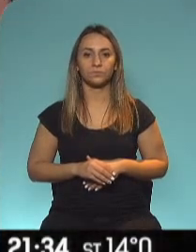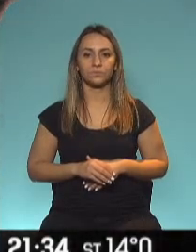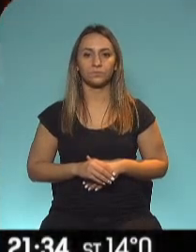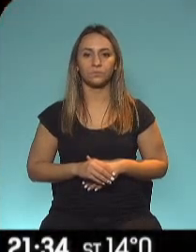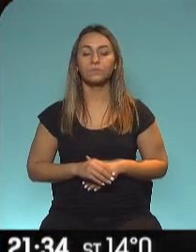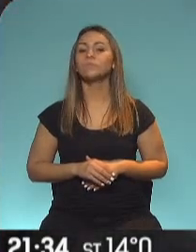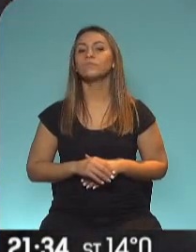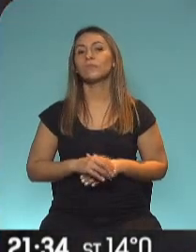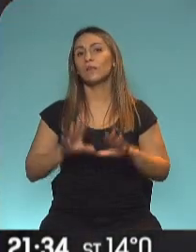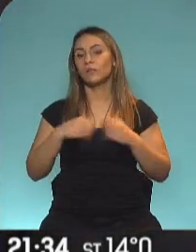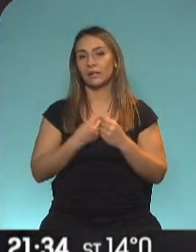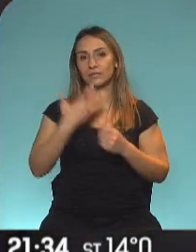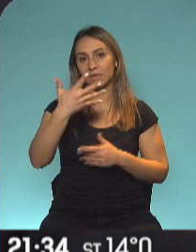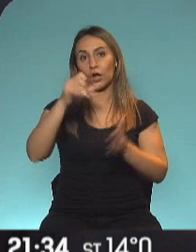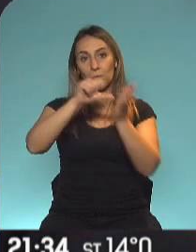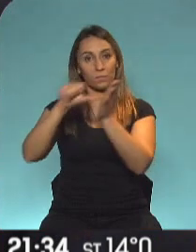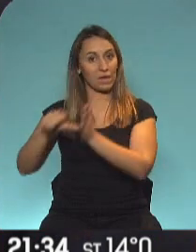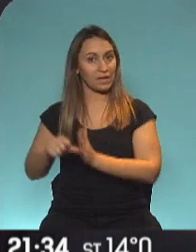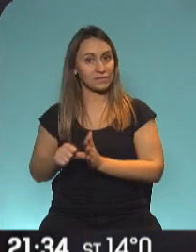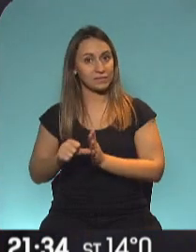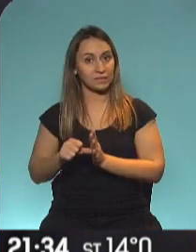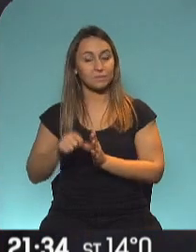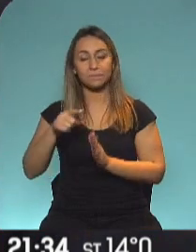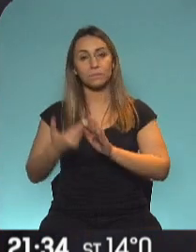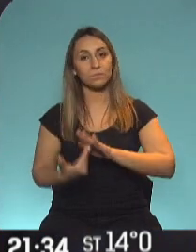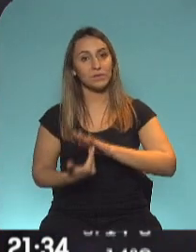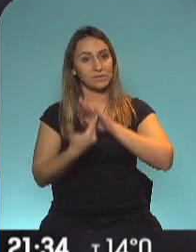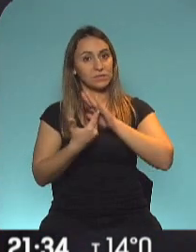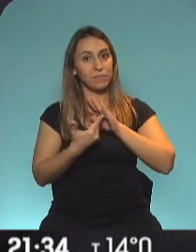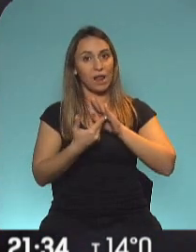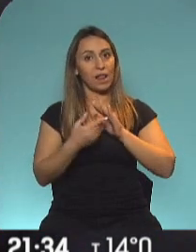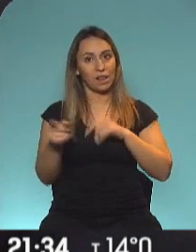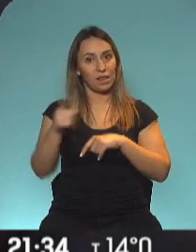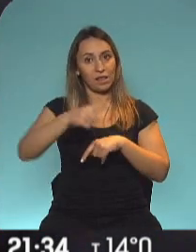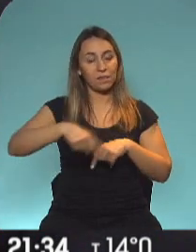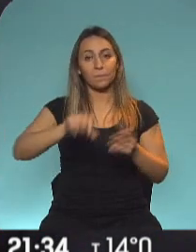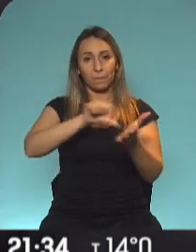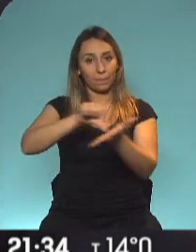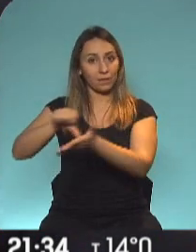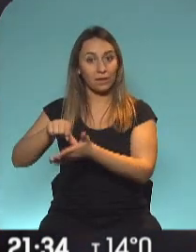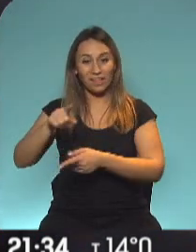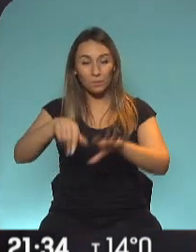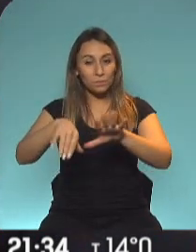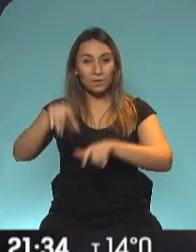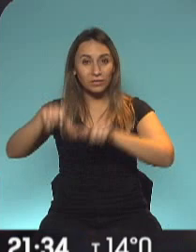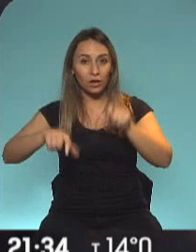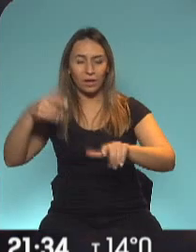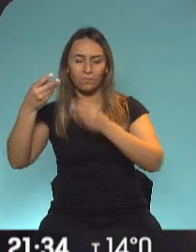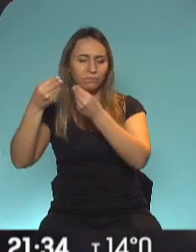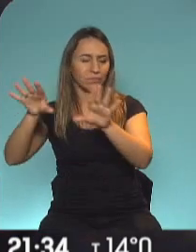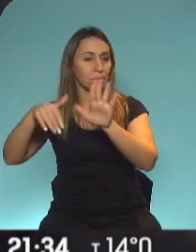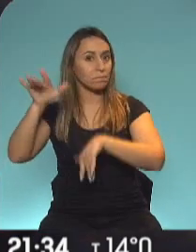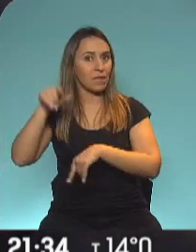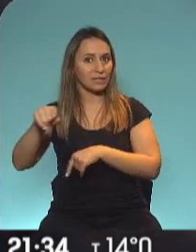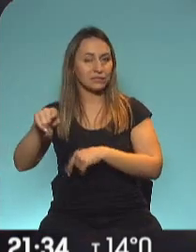Existen 5 países en particular que son los principales países de los cuales provienen las personas desarraigadas, y me